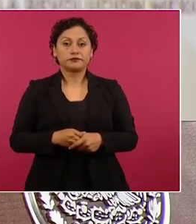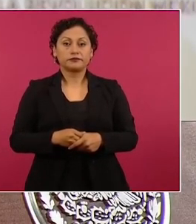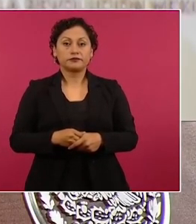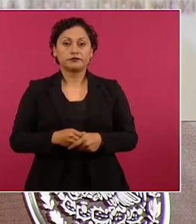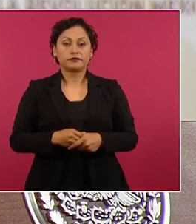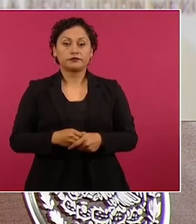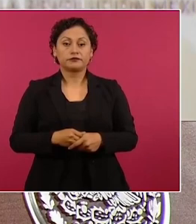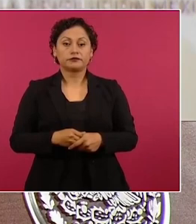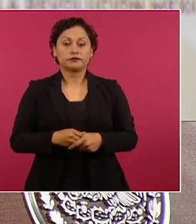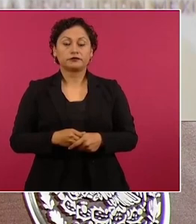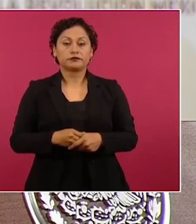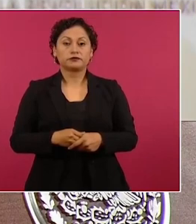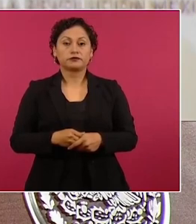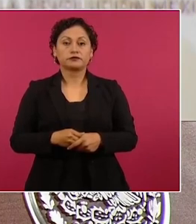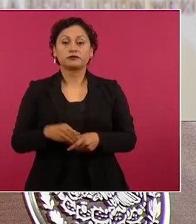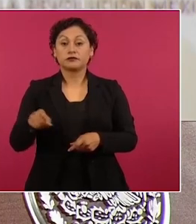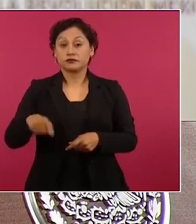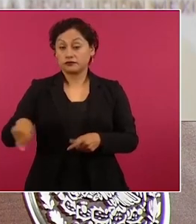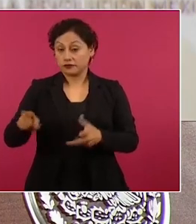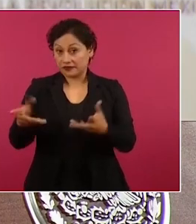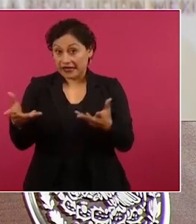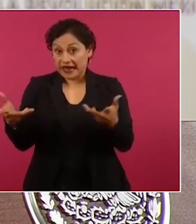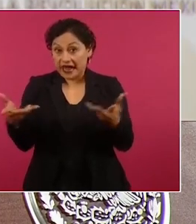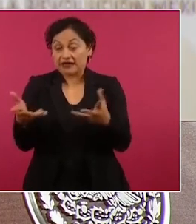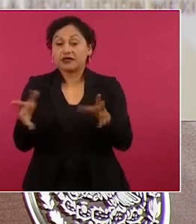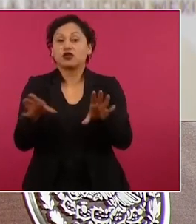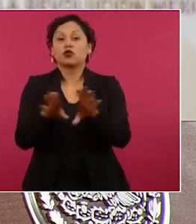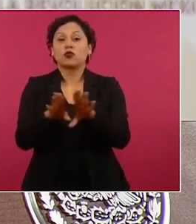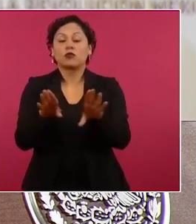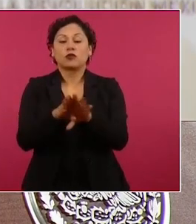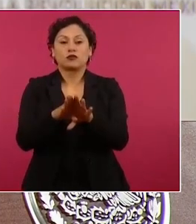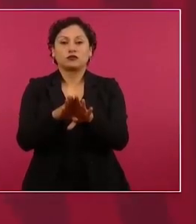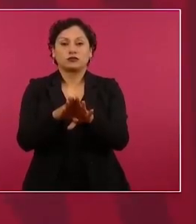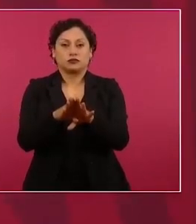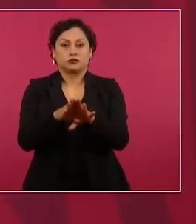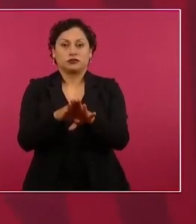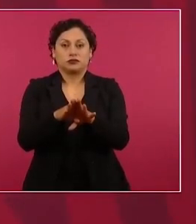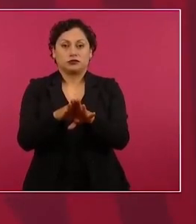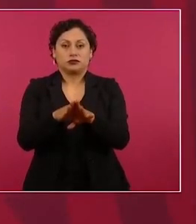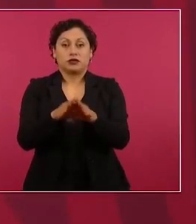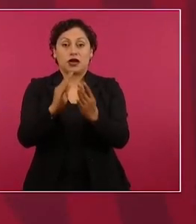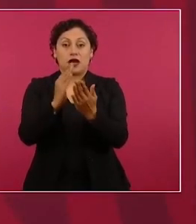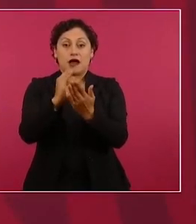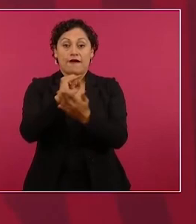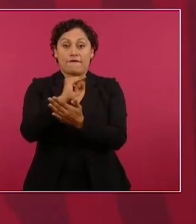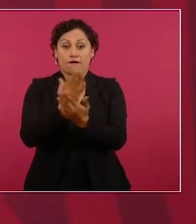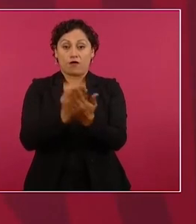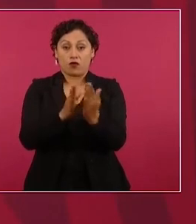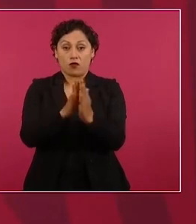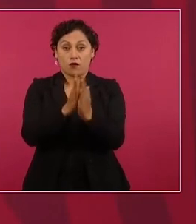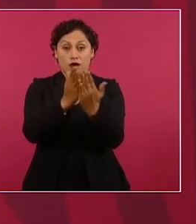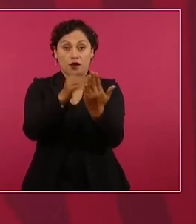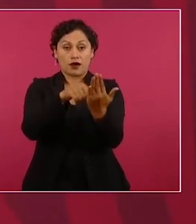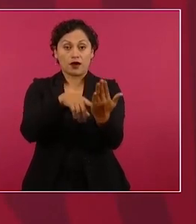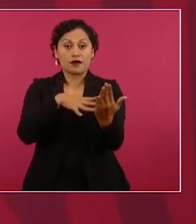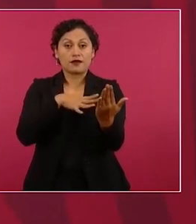las personas que aparecen como responsables en el